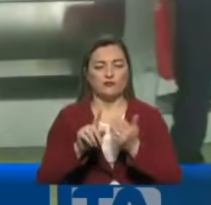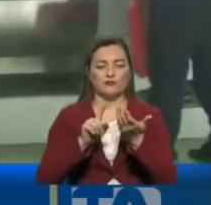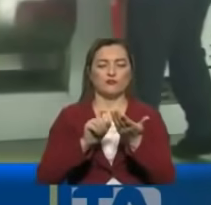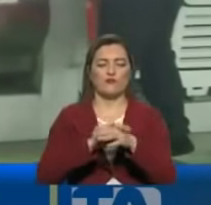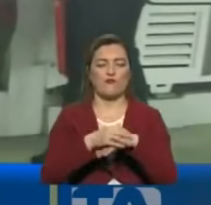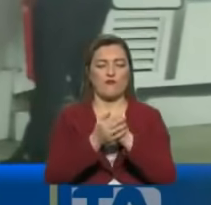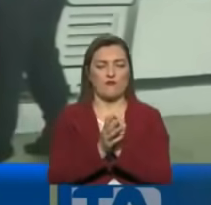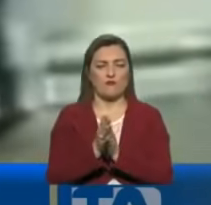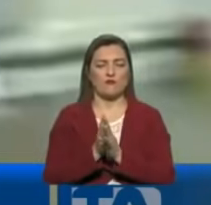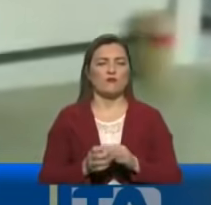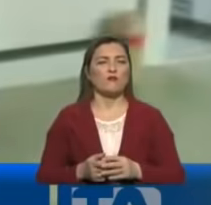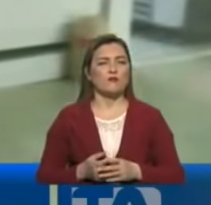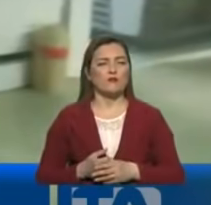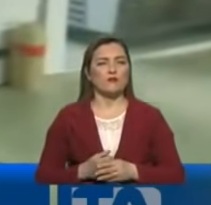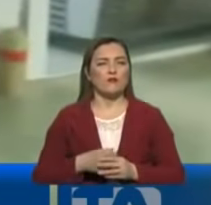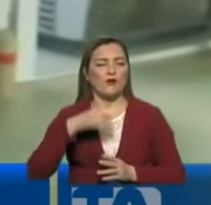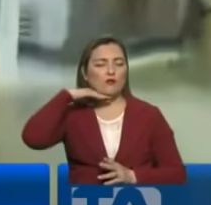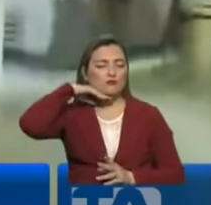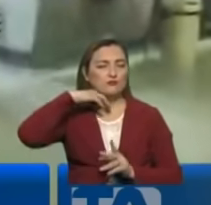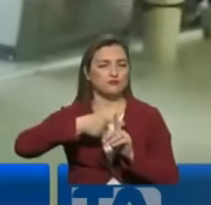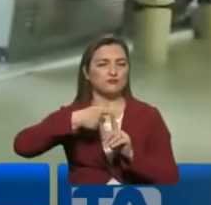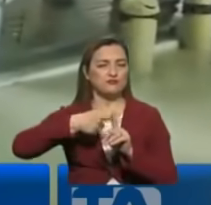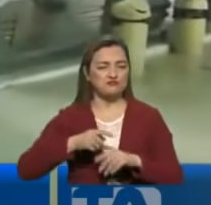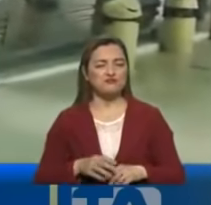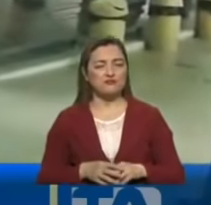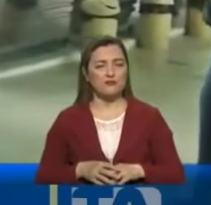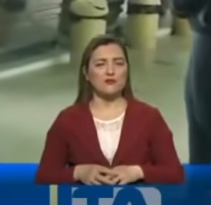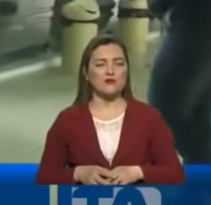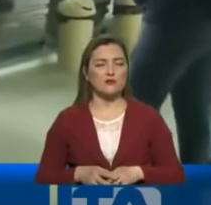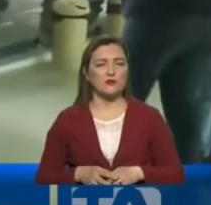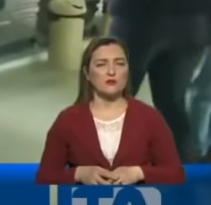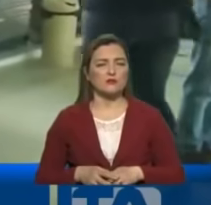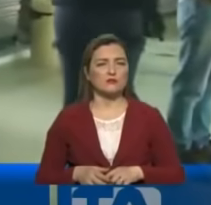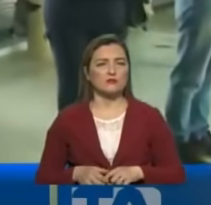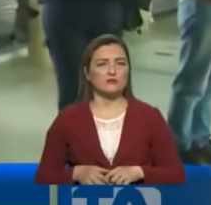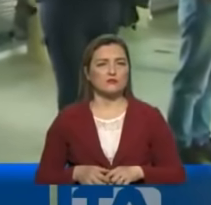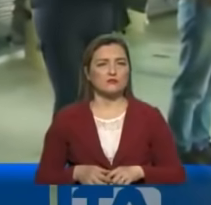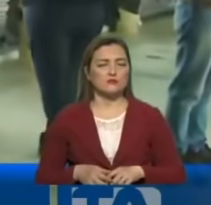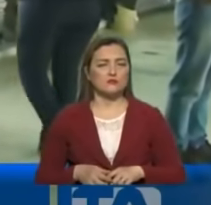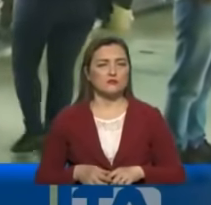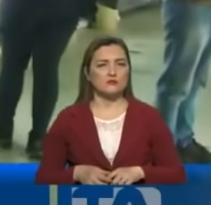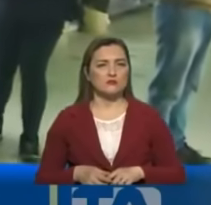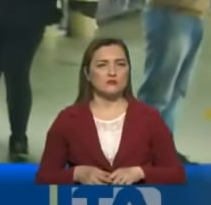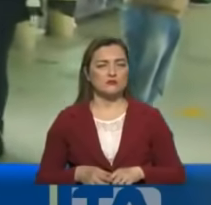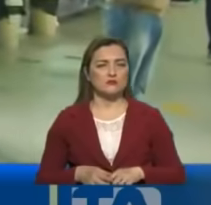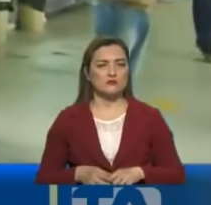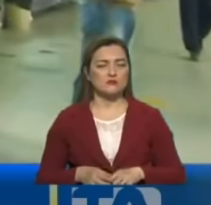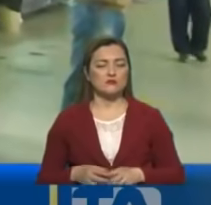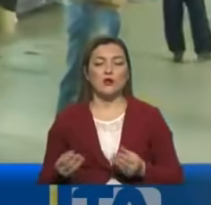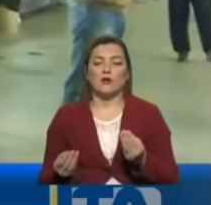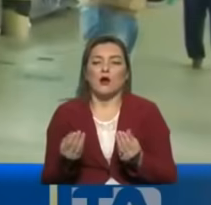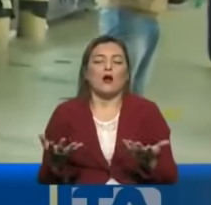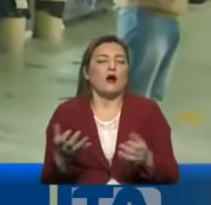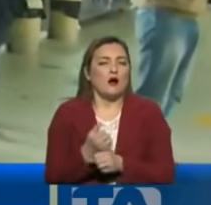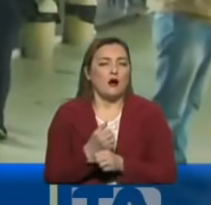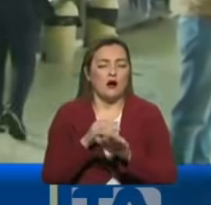a los usuarios y también se les toma la temperatura. Además de estas acciones, ¿qué otras acciones se están realizando para